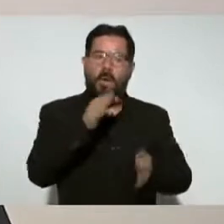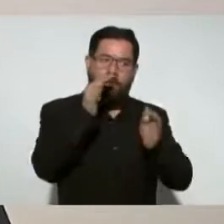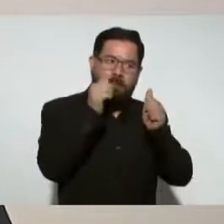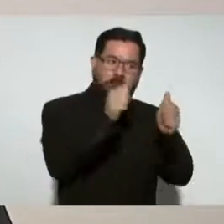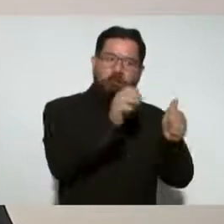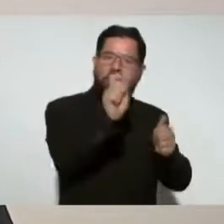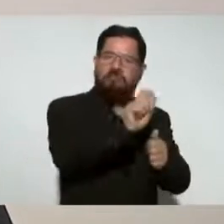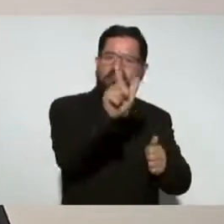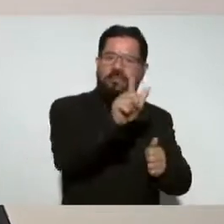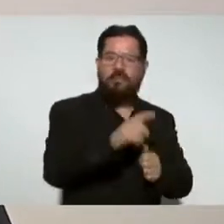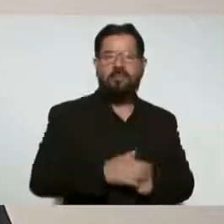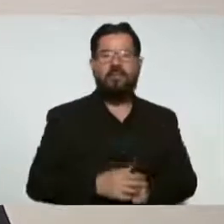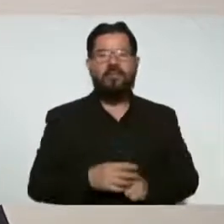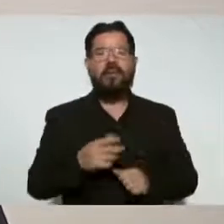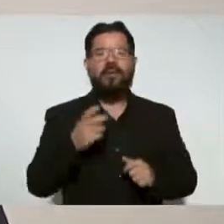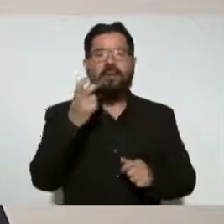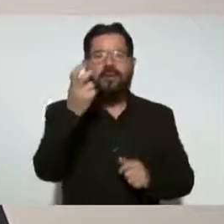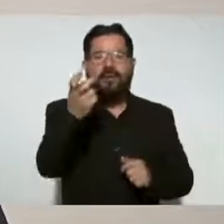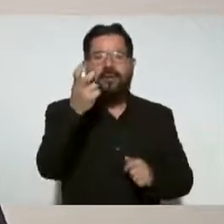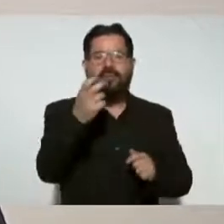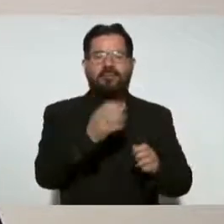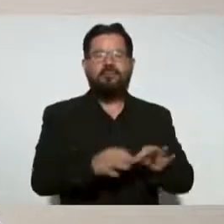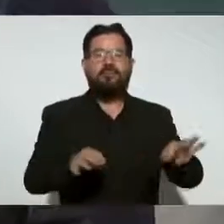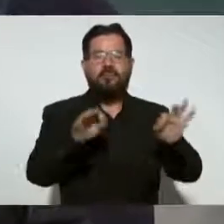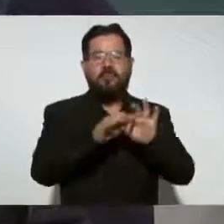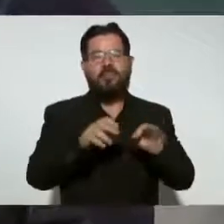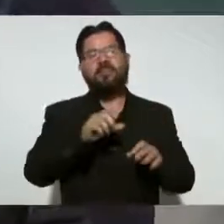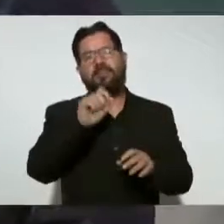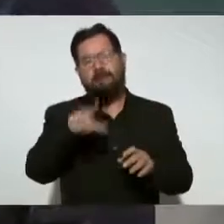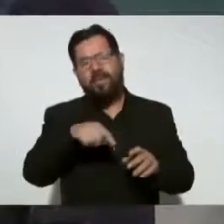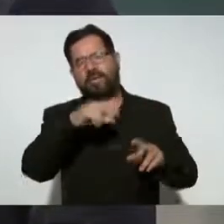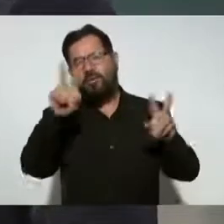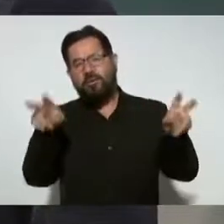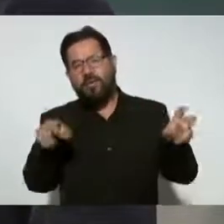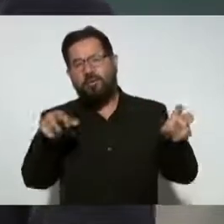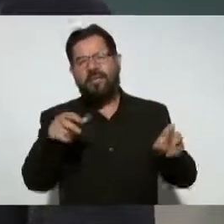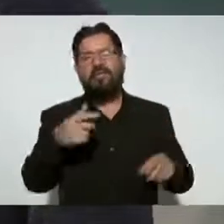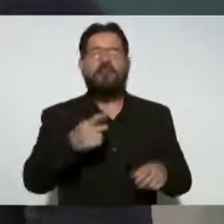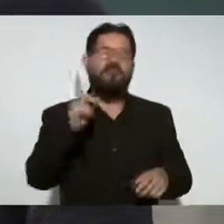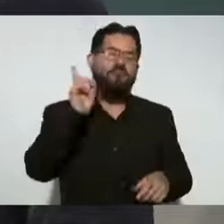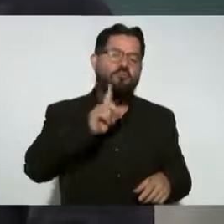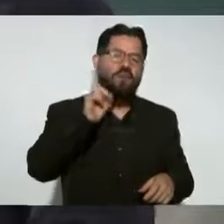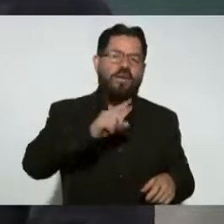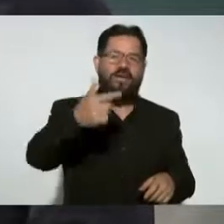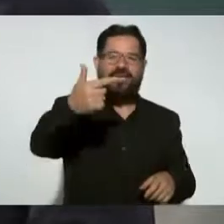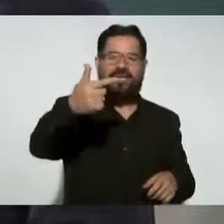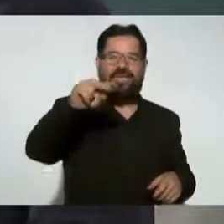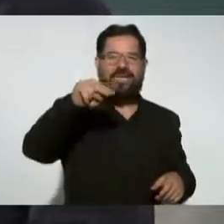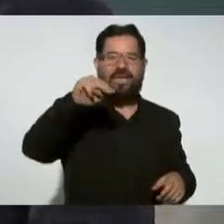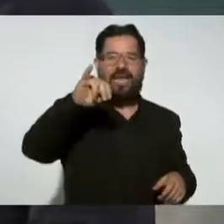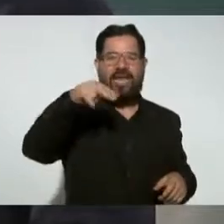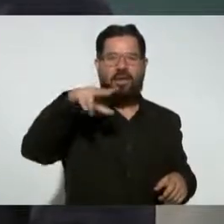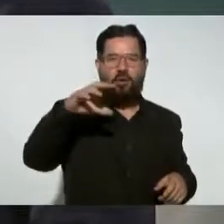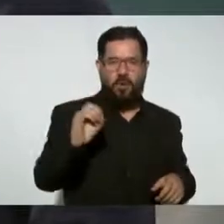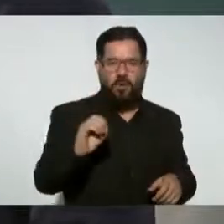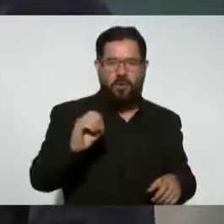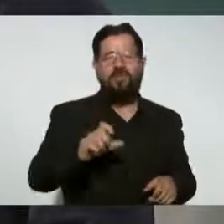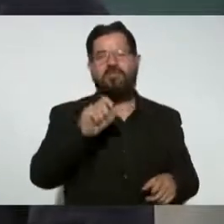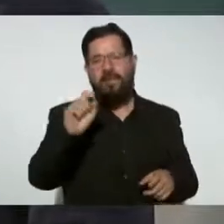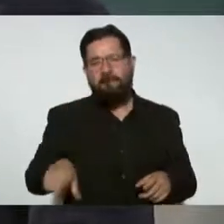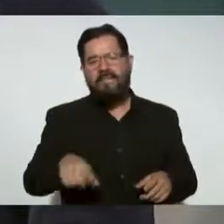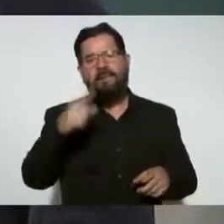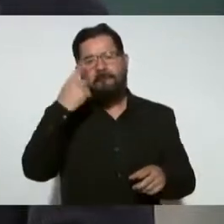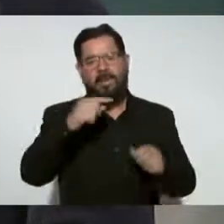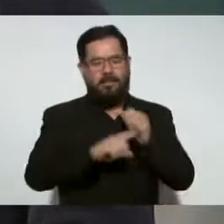desde luego, se ha ido sumando ginecología, ginecobstetricia y hoy tienen un apabullante número de especialidades, según me